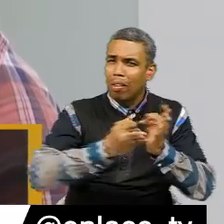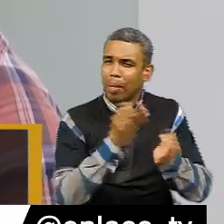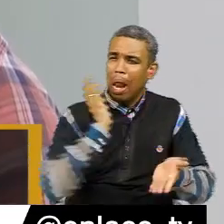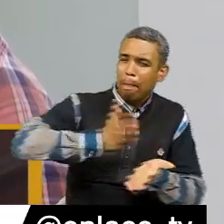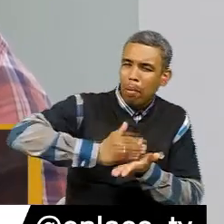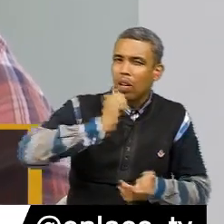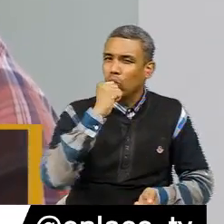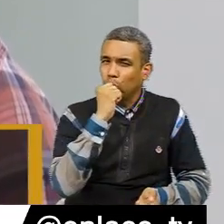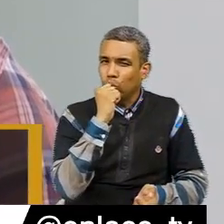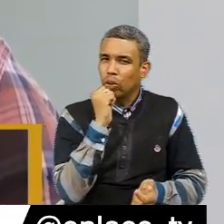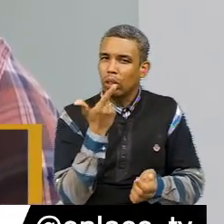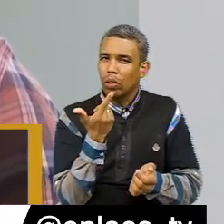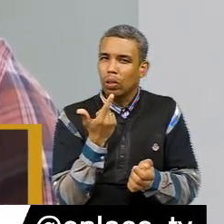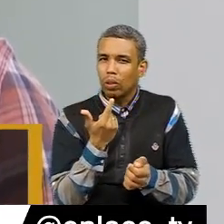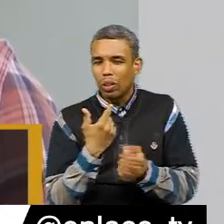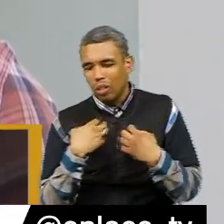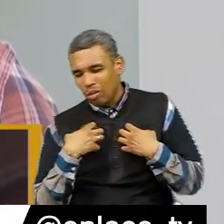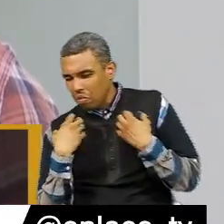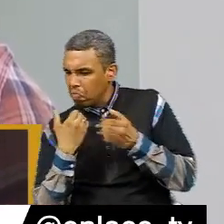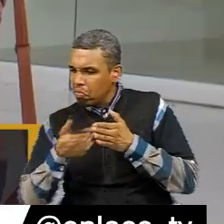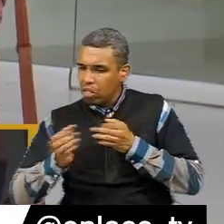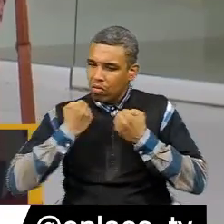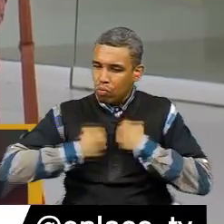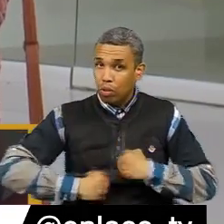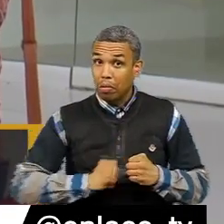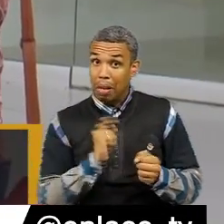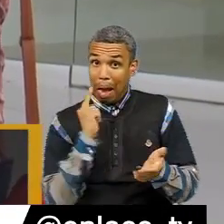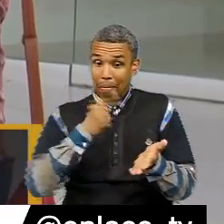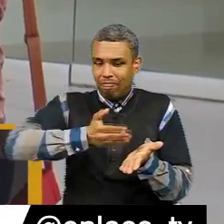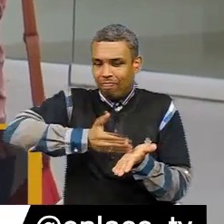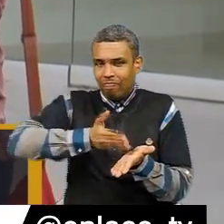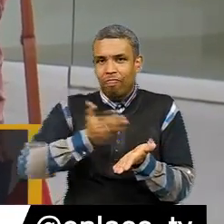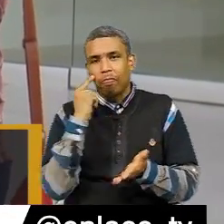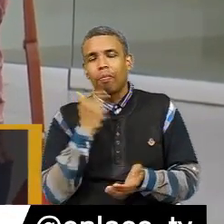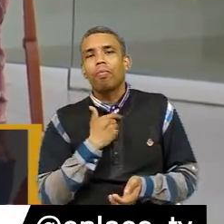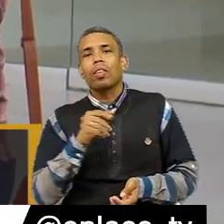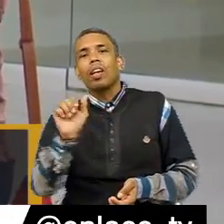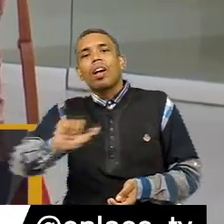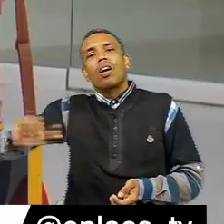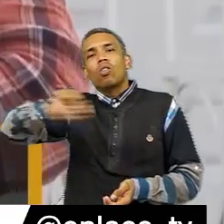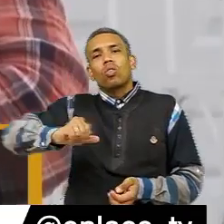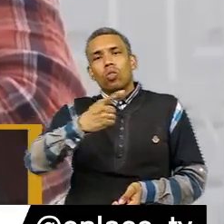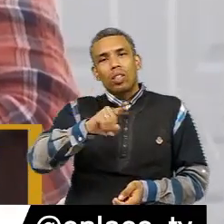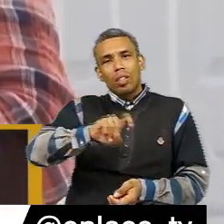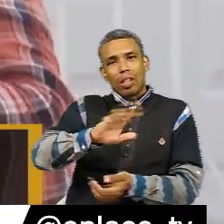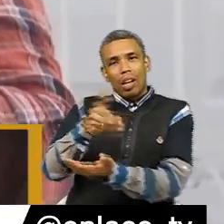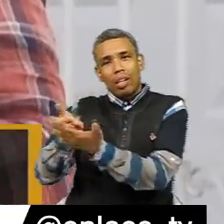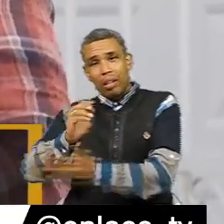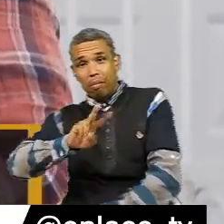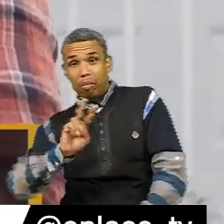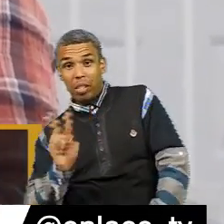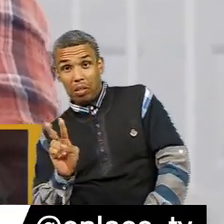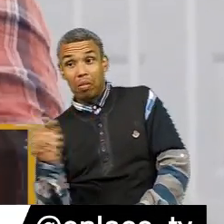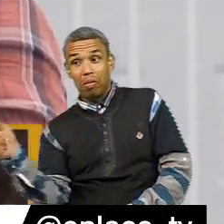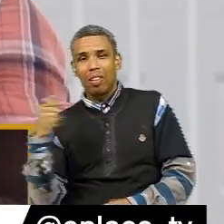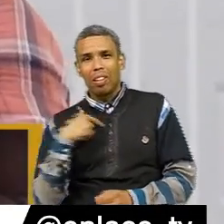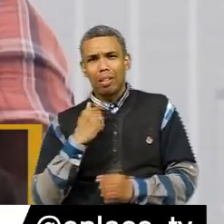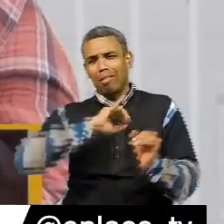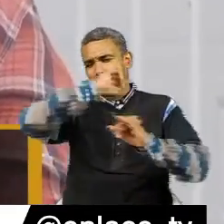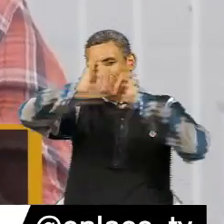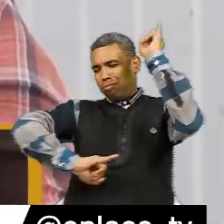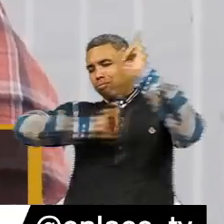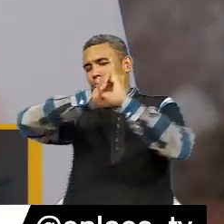momento también de hacerle la publicidad respectiva solo a él. Del 16 al 22 de agosto, Maida Luz Ursola participará en el 5º Encuentro Internacional